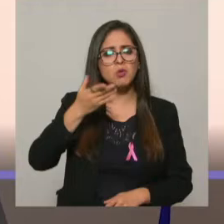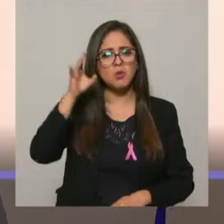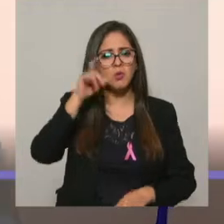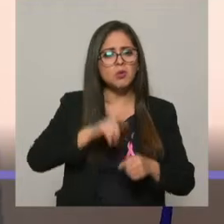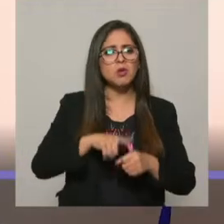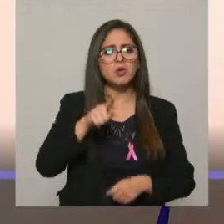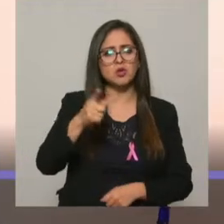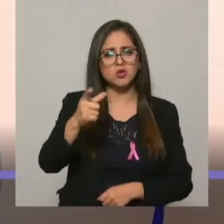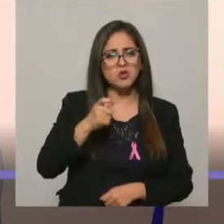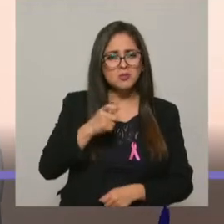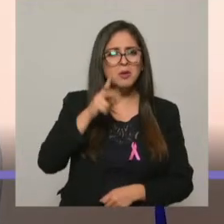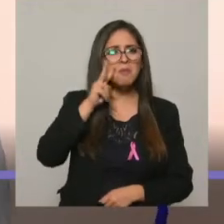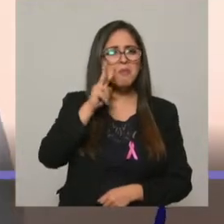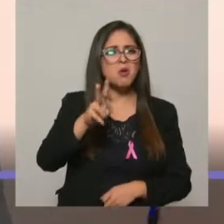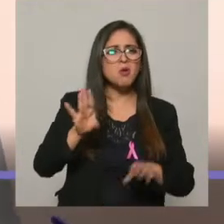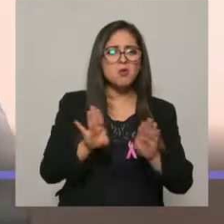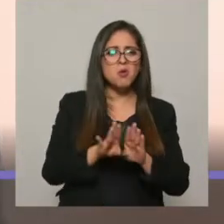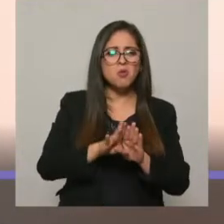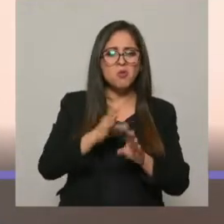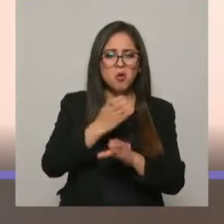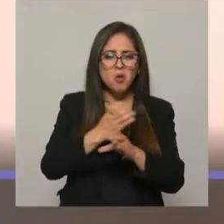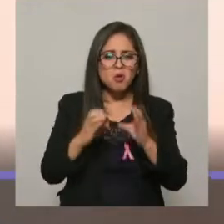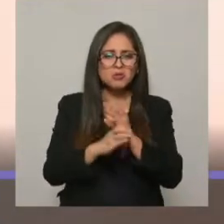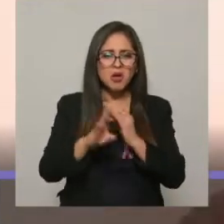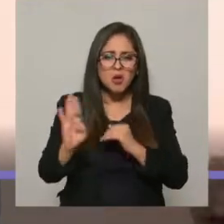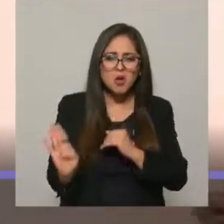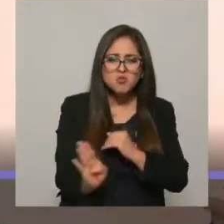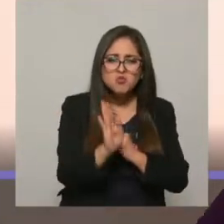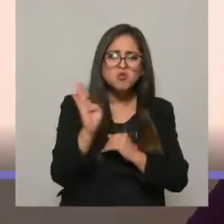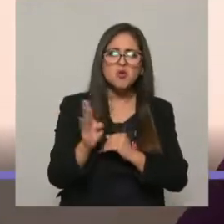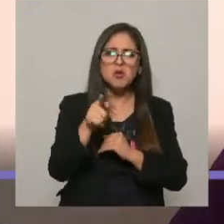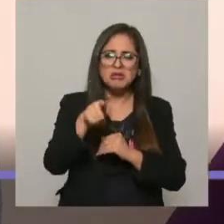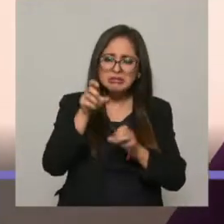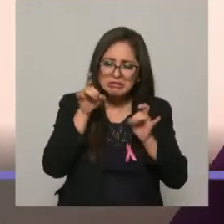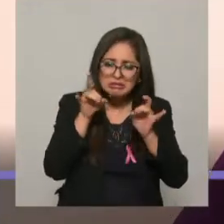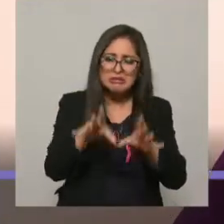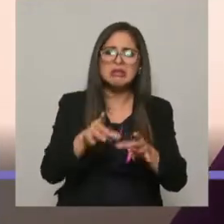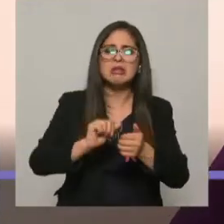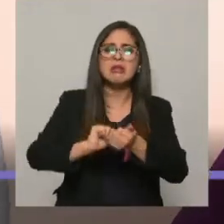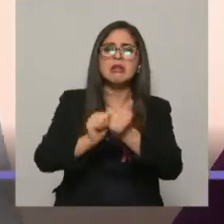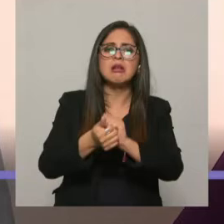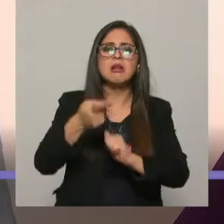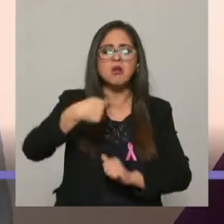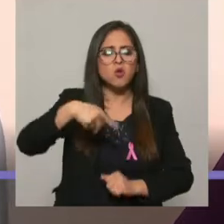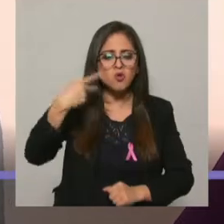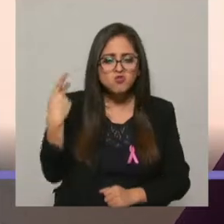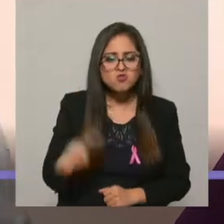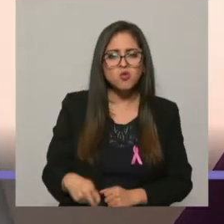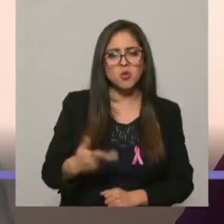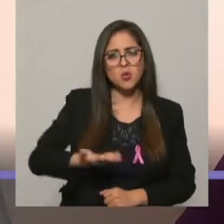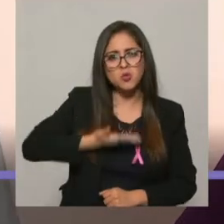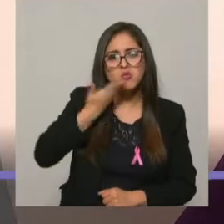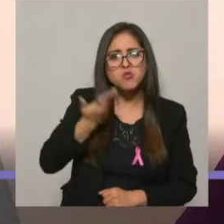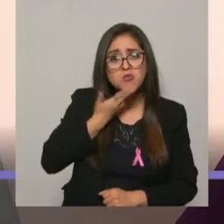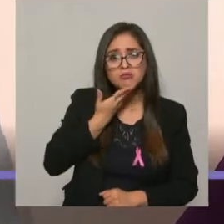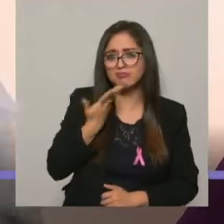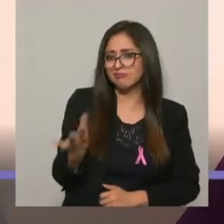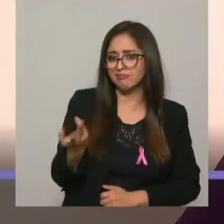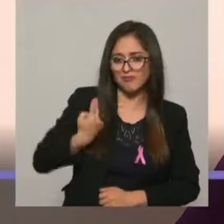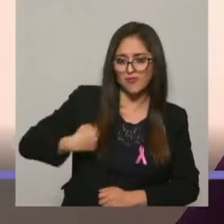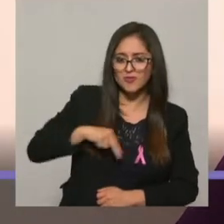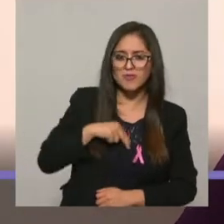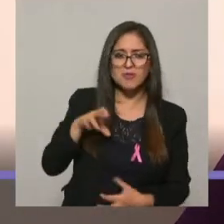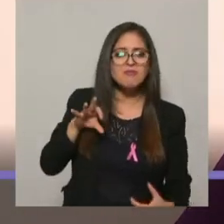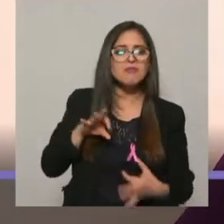de las brujas porque creo que es algo que nos puede conectar muchísimo con nuestras raíces. Saber que nosotros también somos parte de esto y